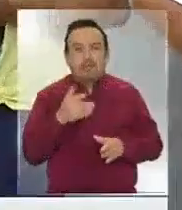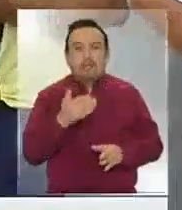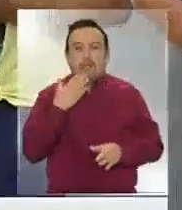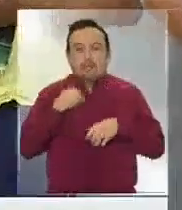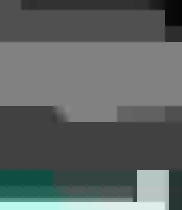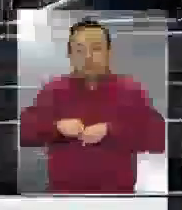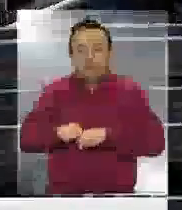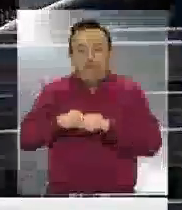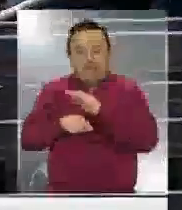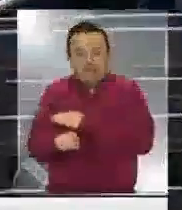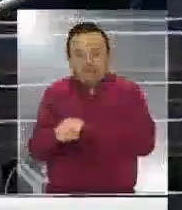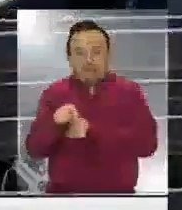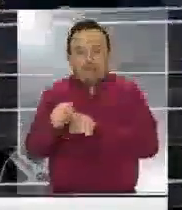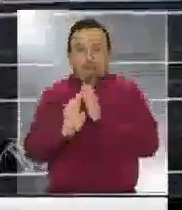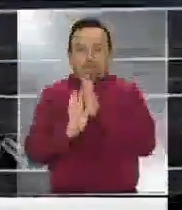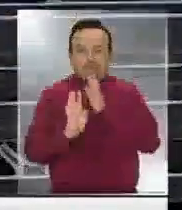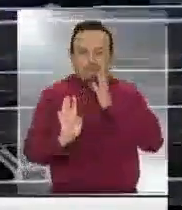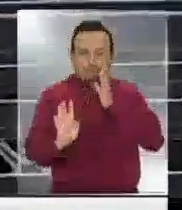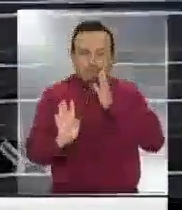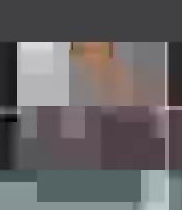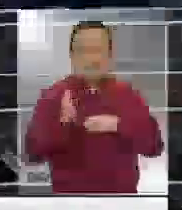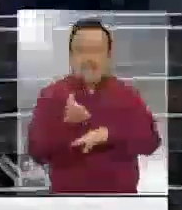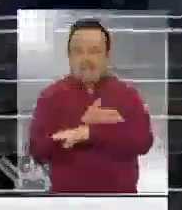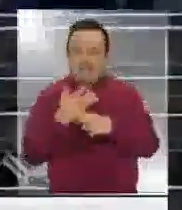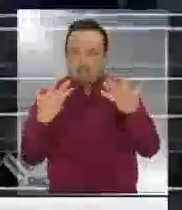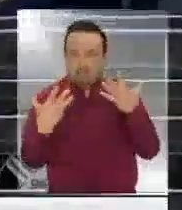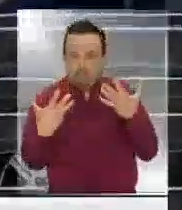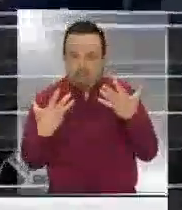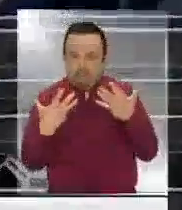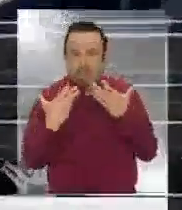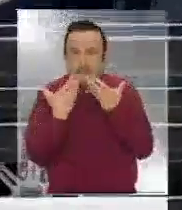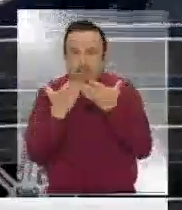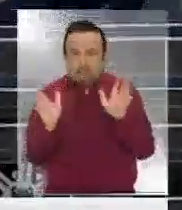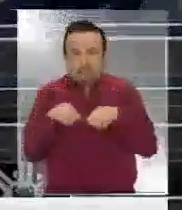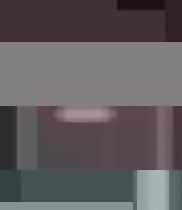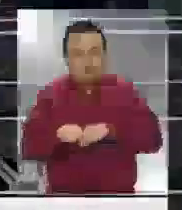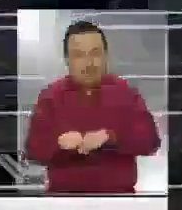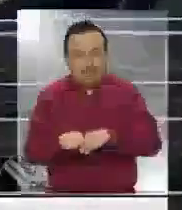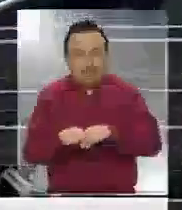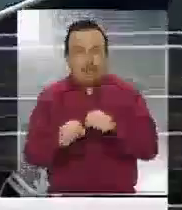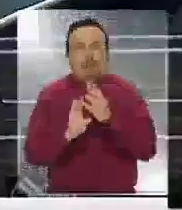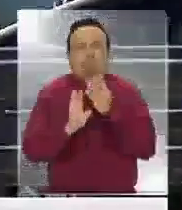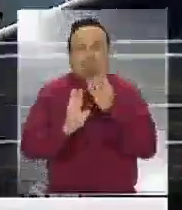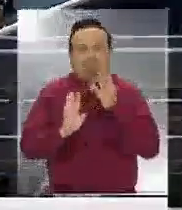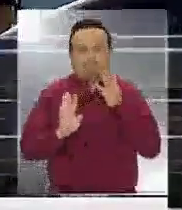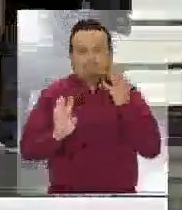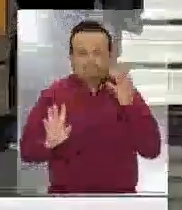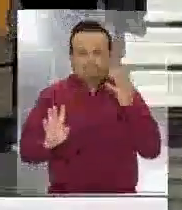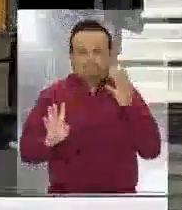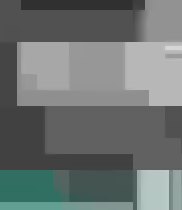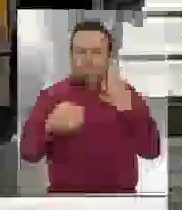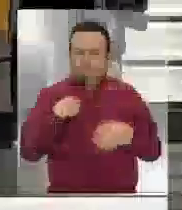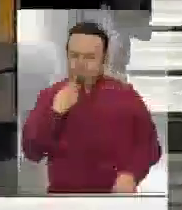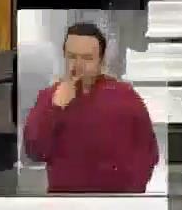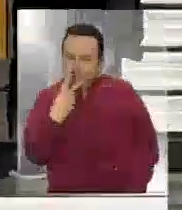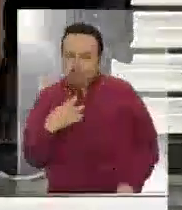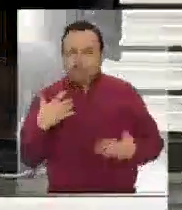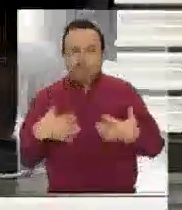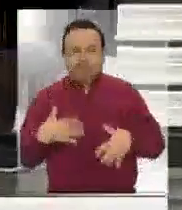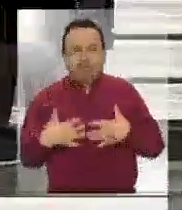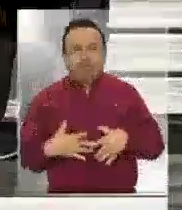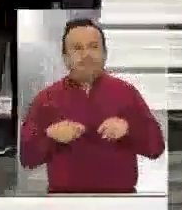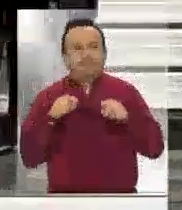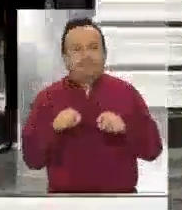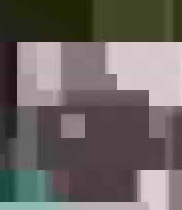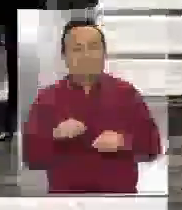los supermercados, pero antes de las 9 de la mañana, horario de apertura, las largas filas no dejan de llamar la atención tras